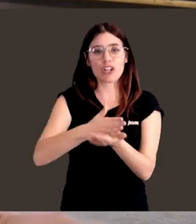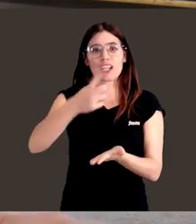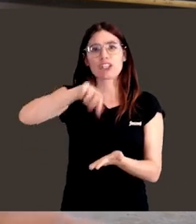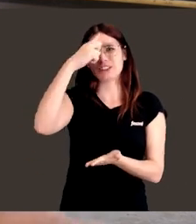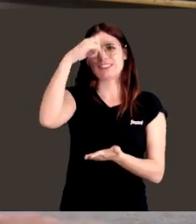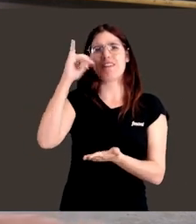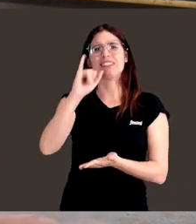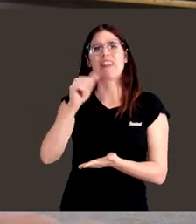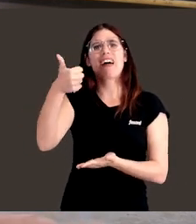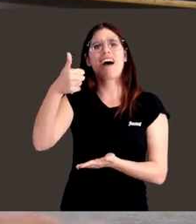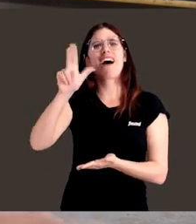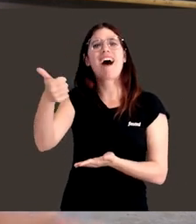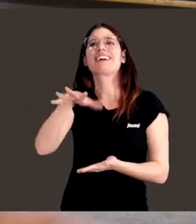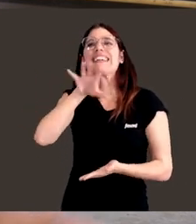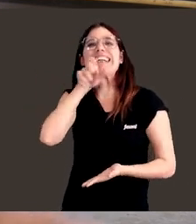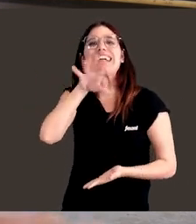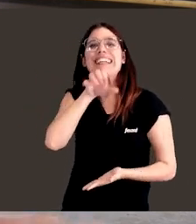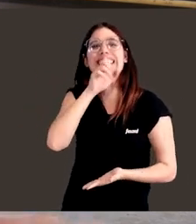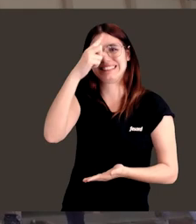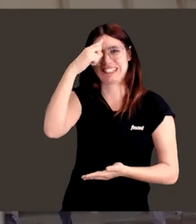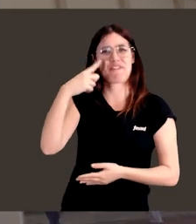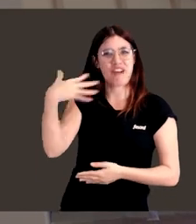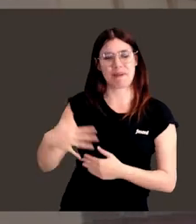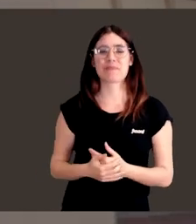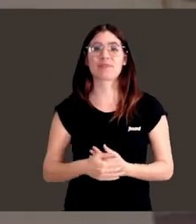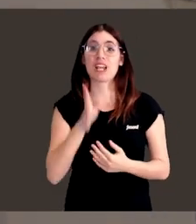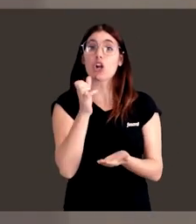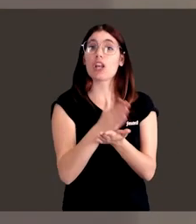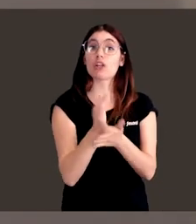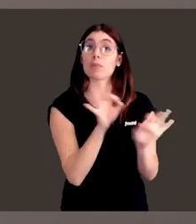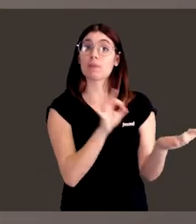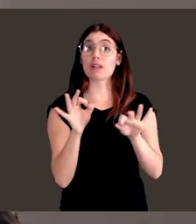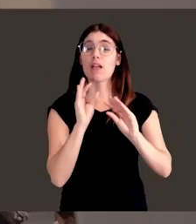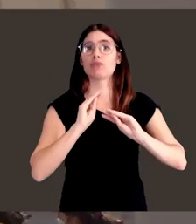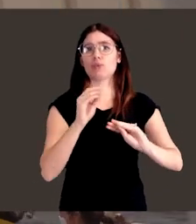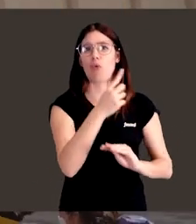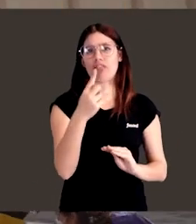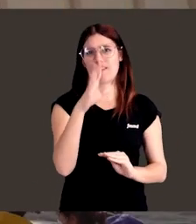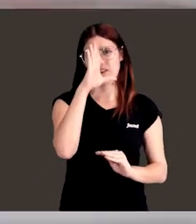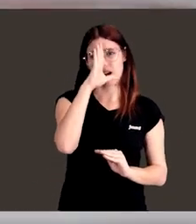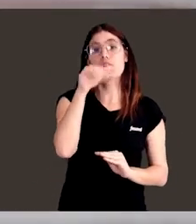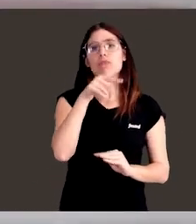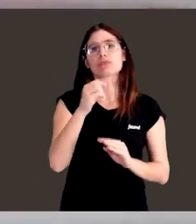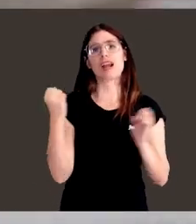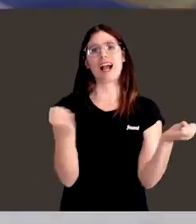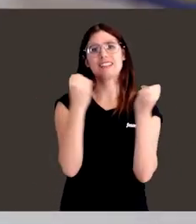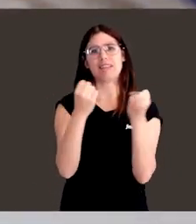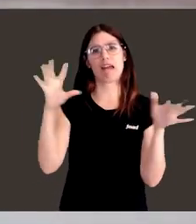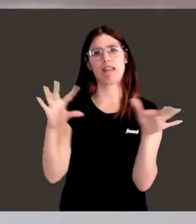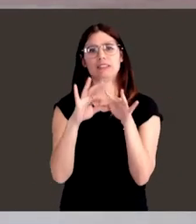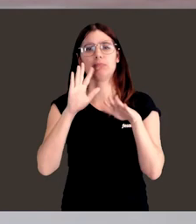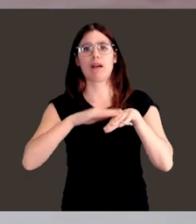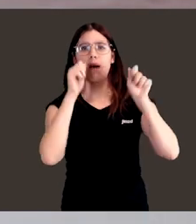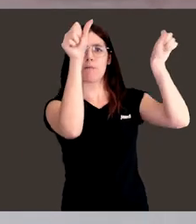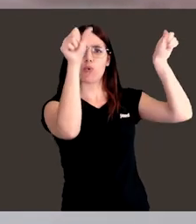saben todos Quién está hajad si no la conocían yaora han conocido el colegio ha preparado en el marco del 11f diferentes actividades con el mural